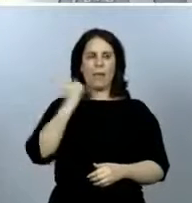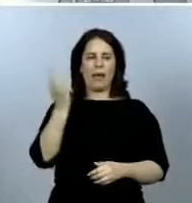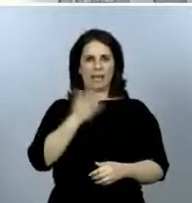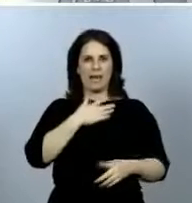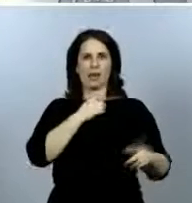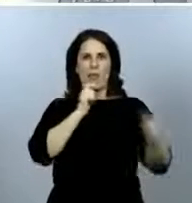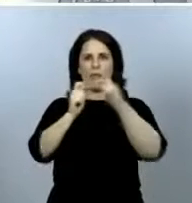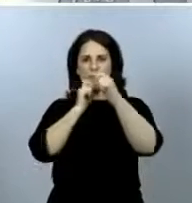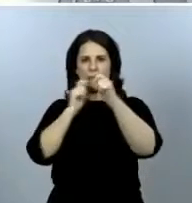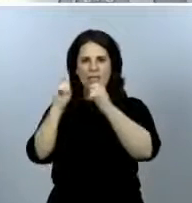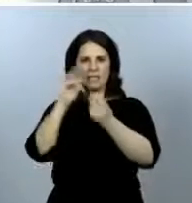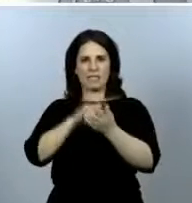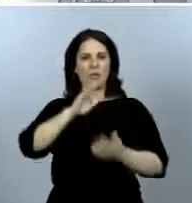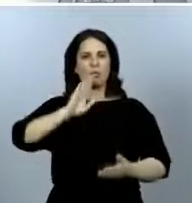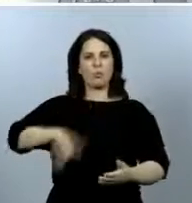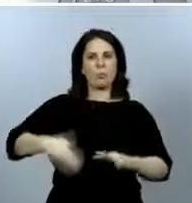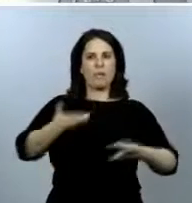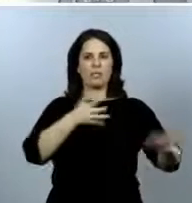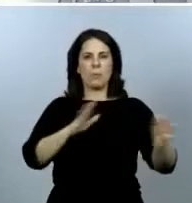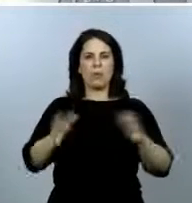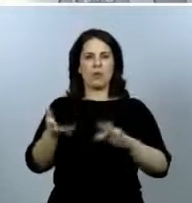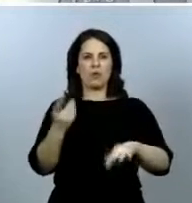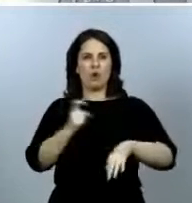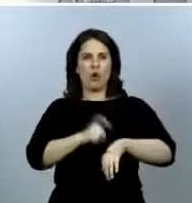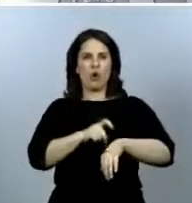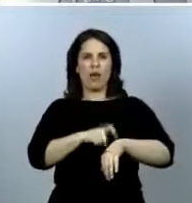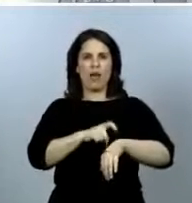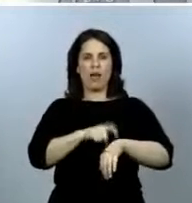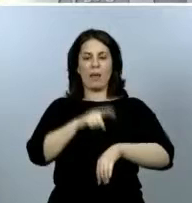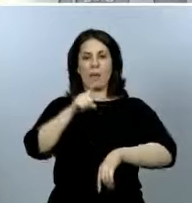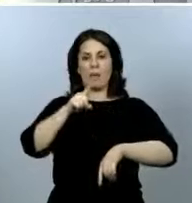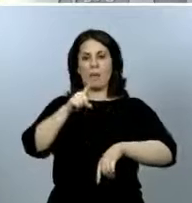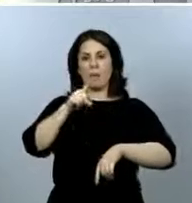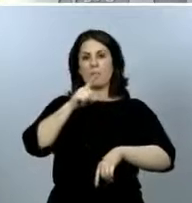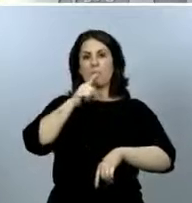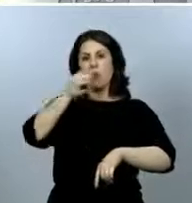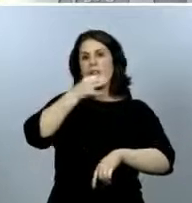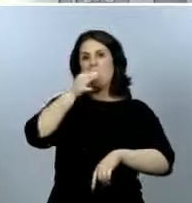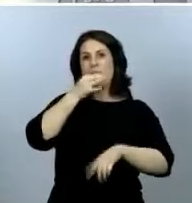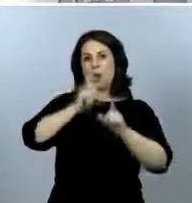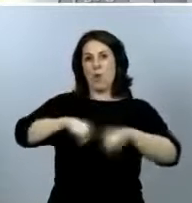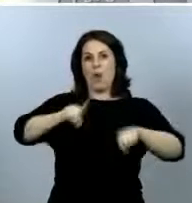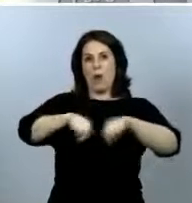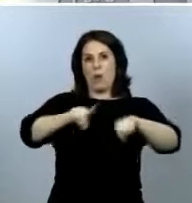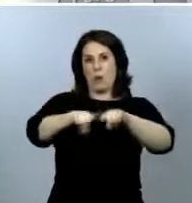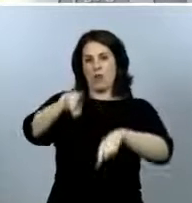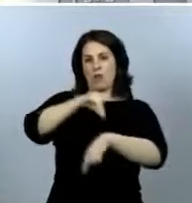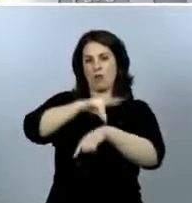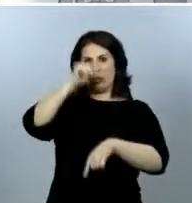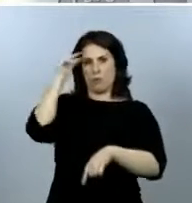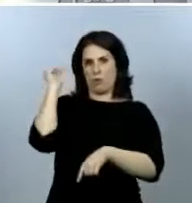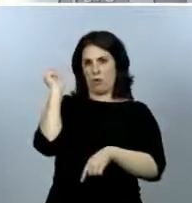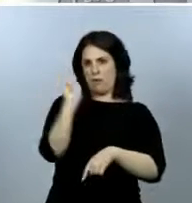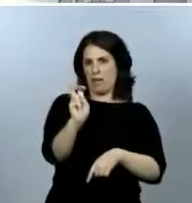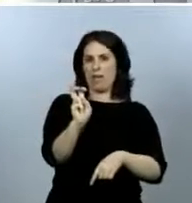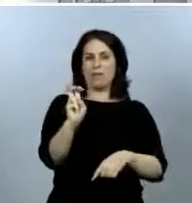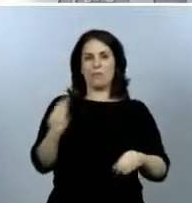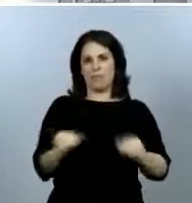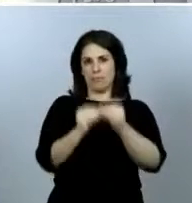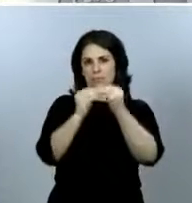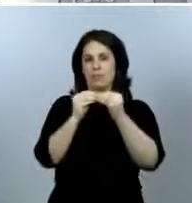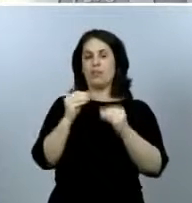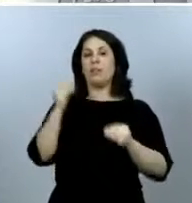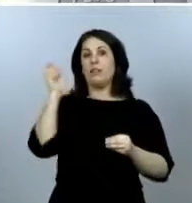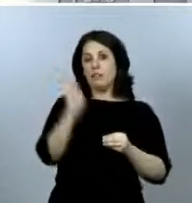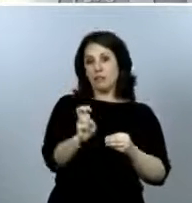o menos en torno a la hora en la que el doctor simón comparece cada tarde y coincidirán de alguna manera tanto el doctor simón como las